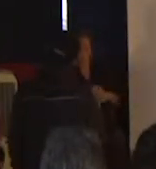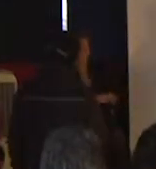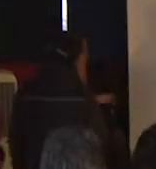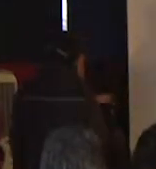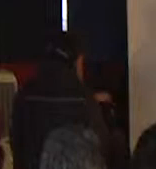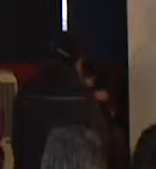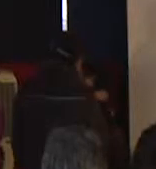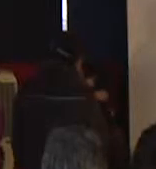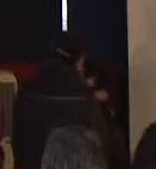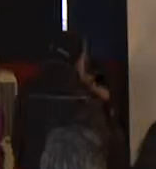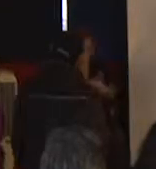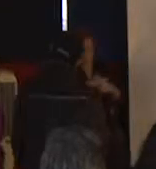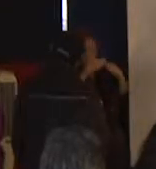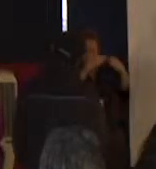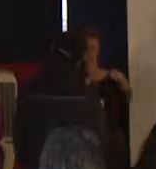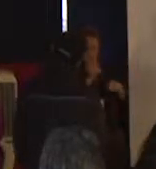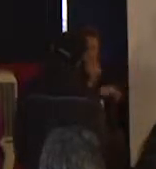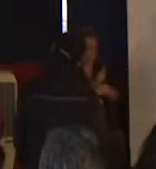nuestras discapacidades